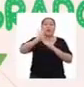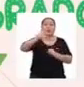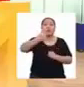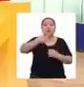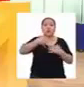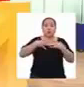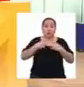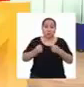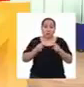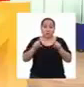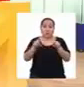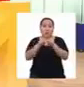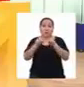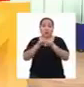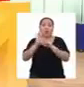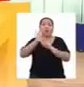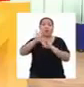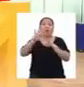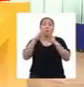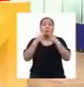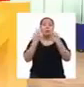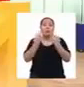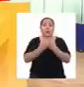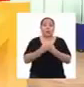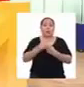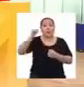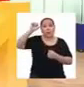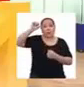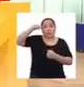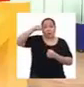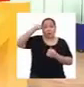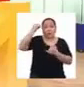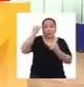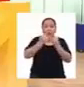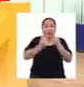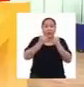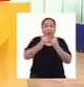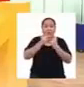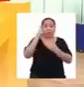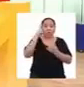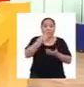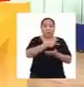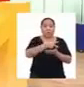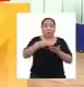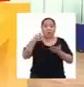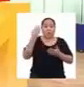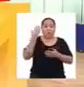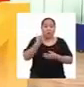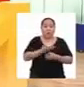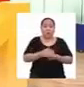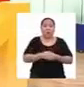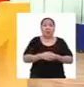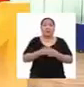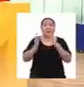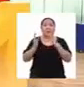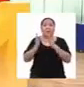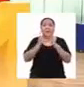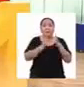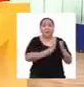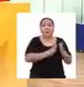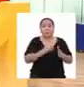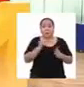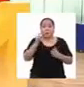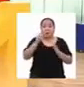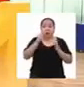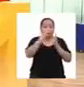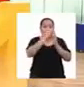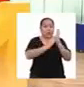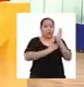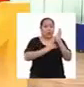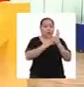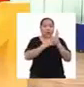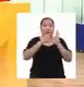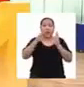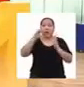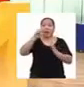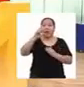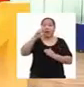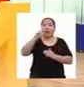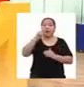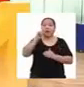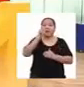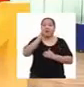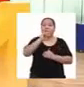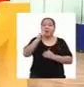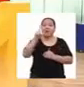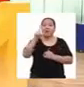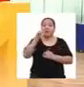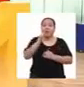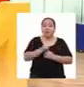familia. Recuerda también que al final de estas 2 semanas elaboraremos una cartilla con todos